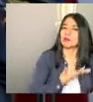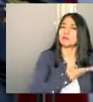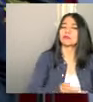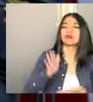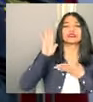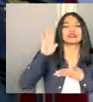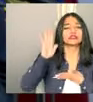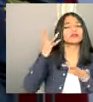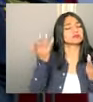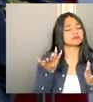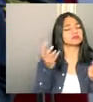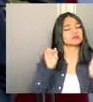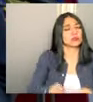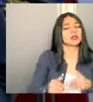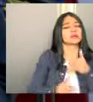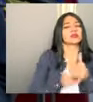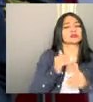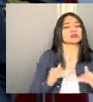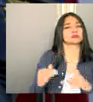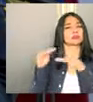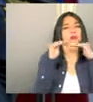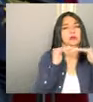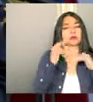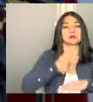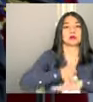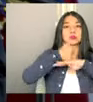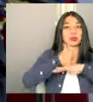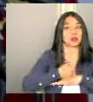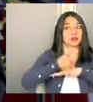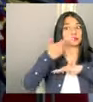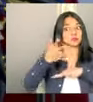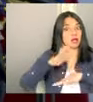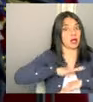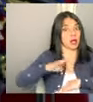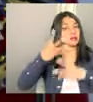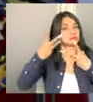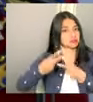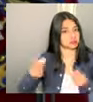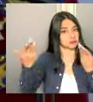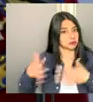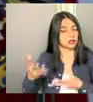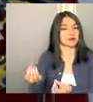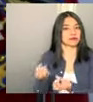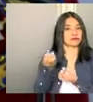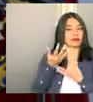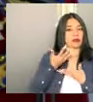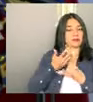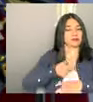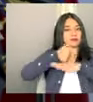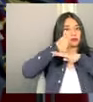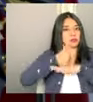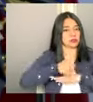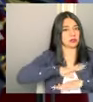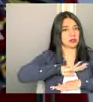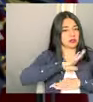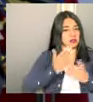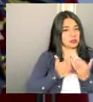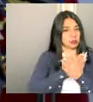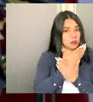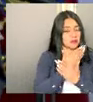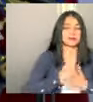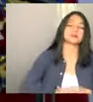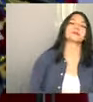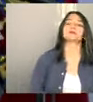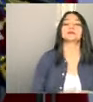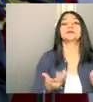de transición democrática para que la autoridad saliente entregue la información correspondiente a la autoridad entrante. Segundo,